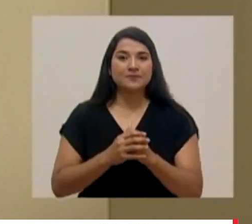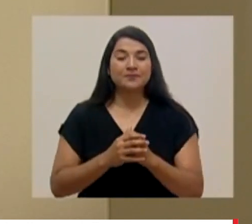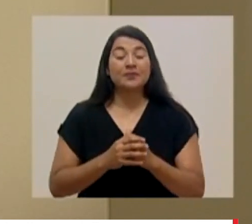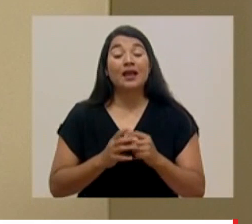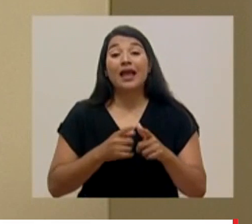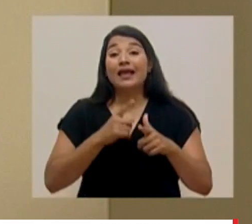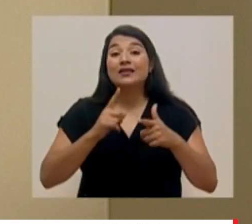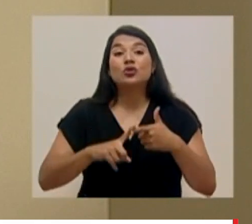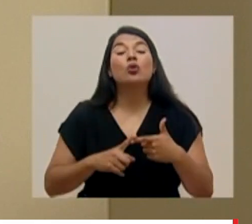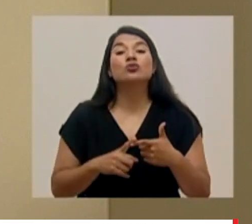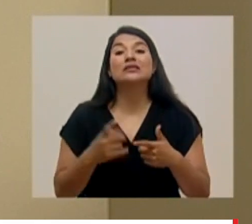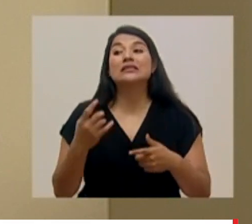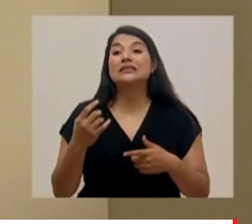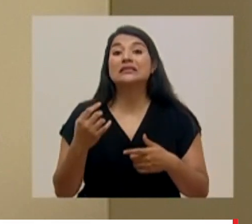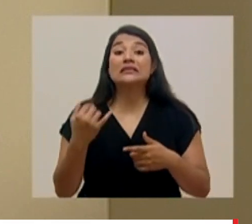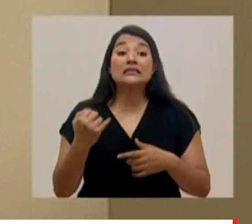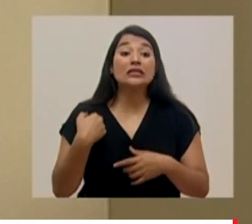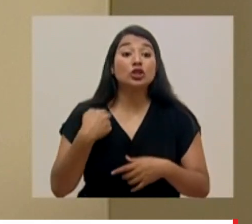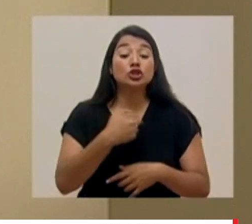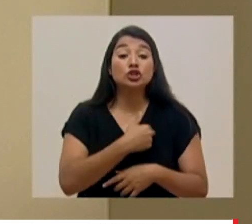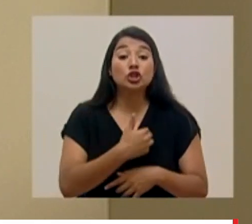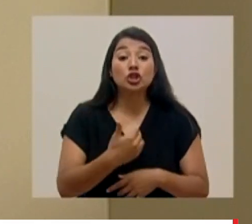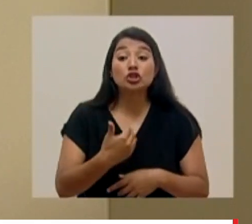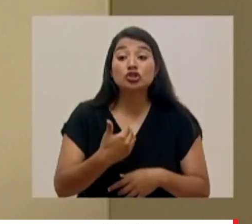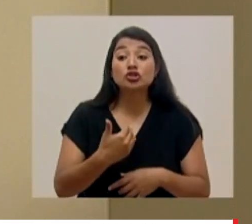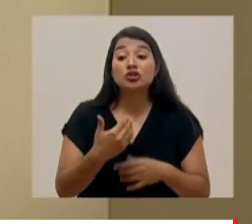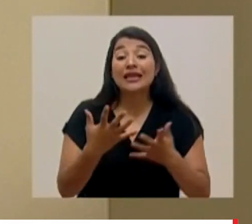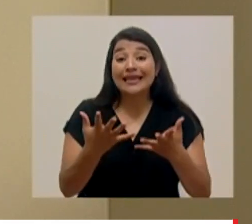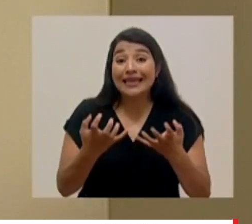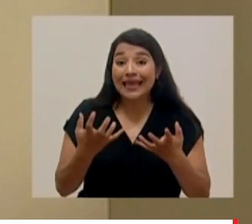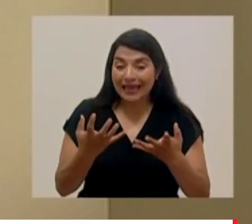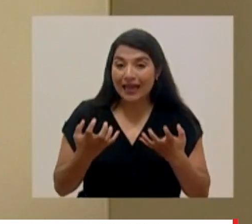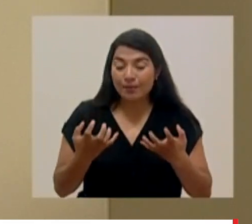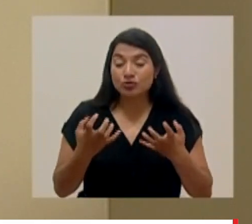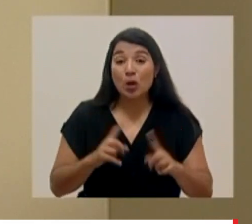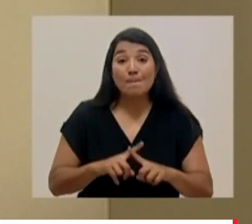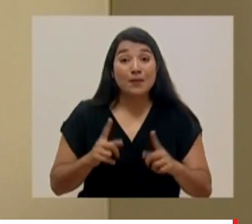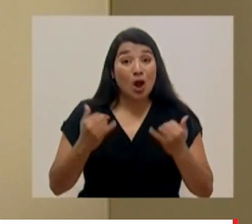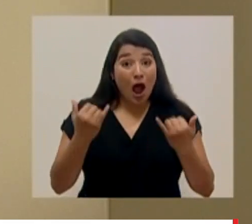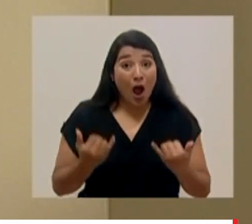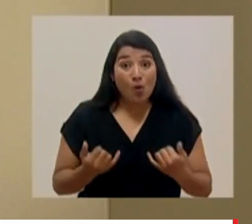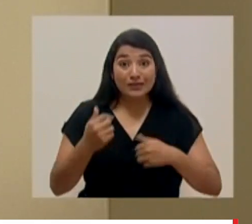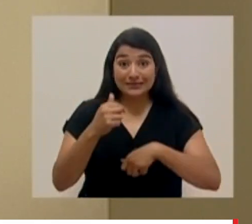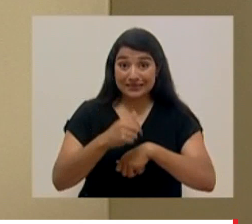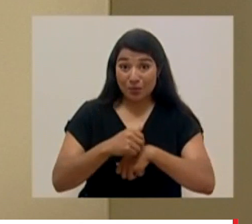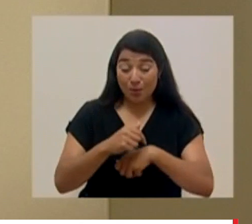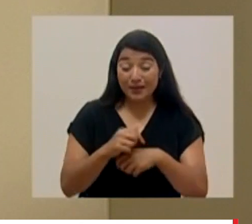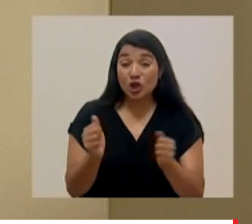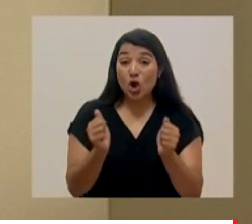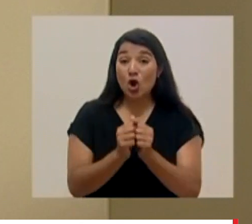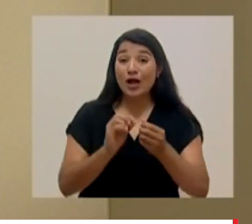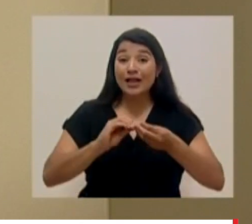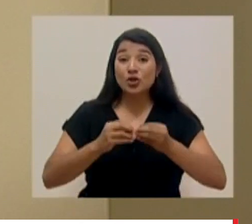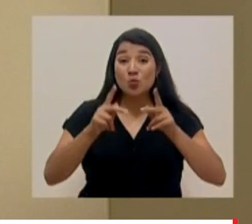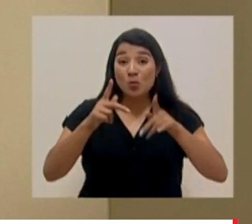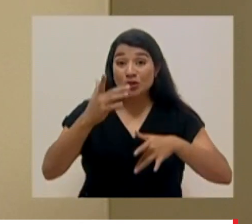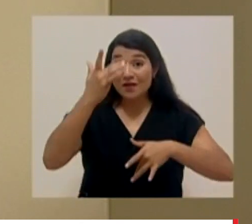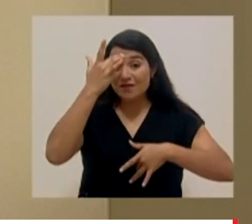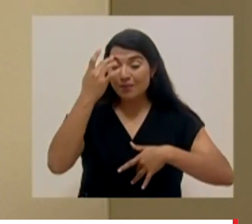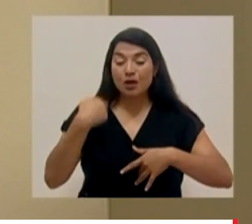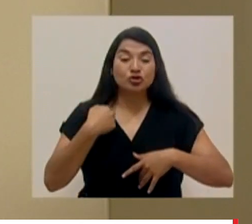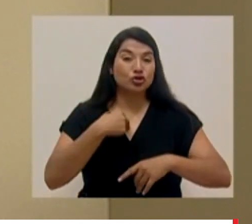más esperanza que tengamos de que el virus no está presente, en este momento, con esta transmisión que tenemos, no podemos